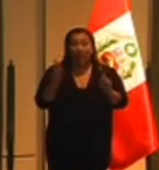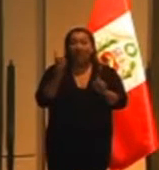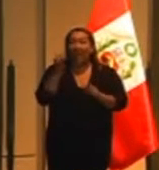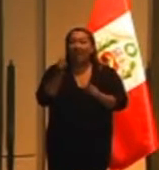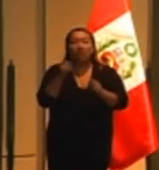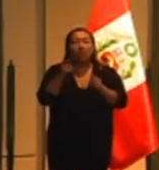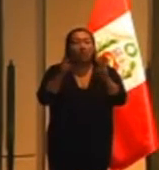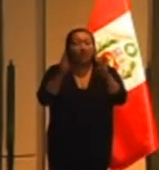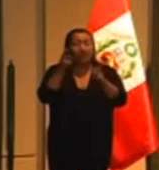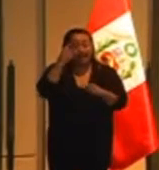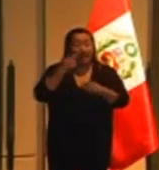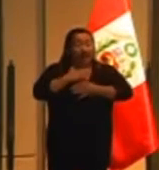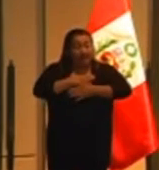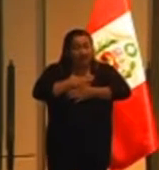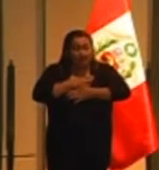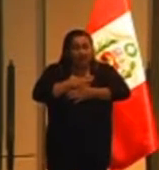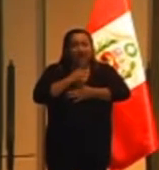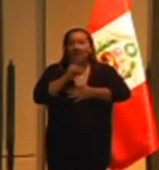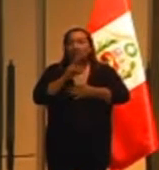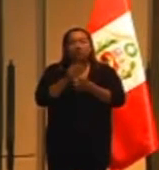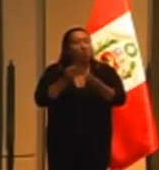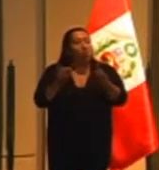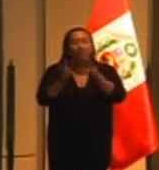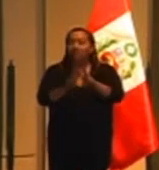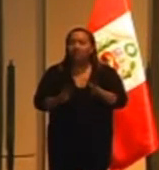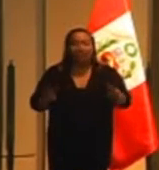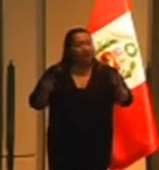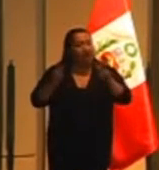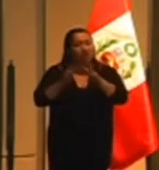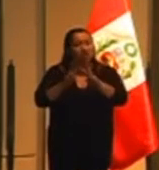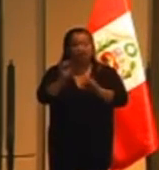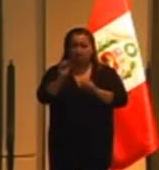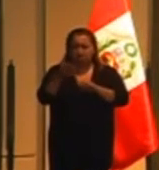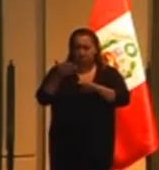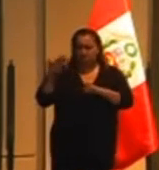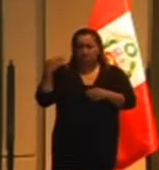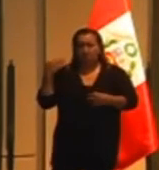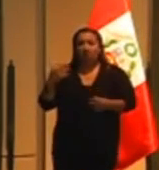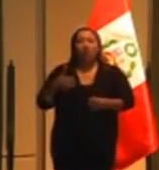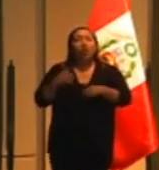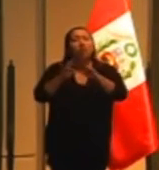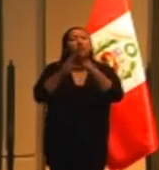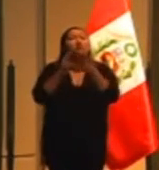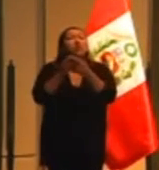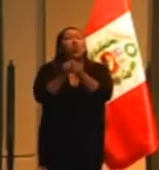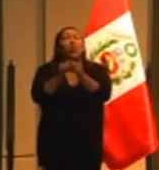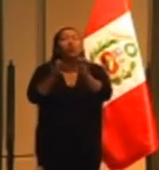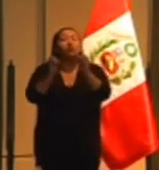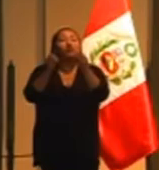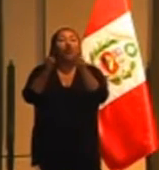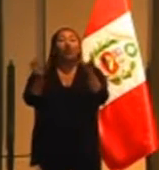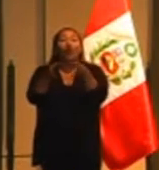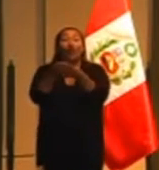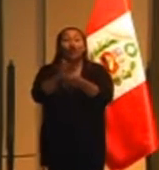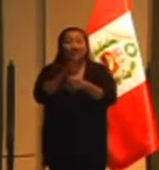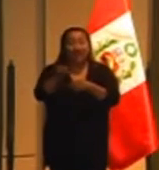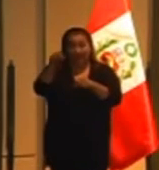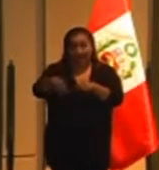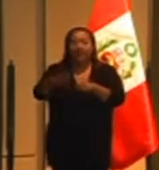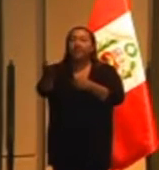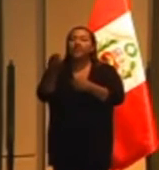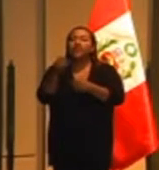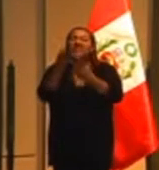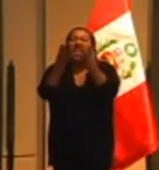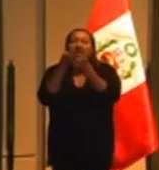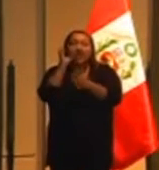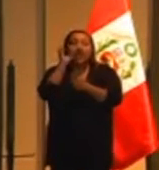un tema que para mí es muy valioso. Hace poco nomás nos juntamos con los chicos del consejo acá y ellos quisieron